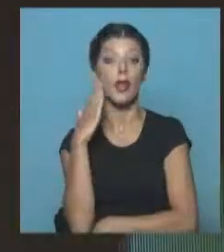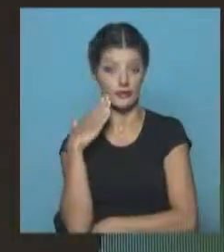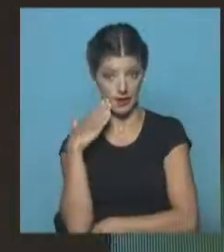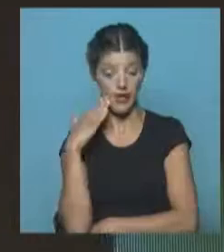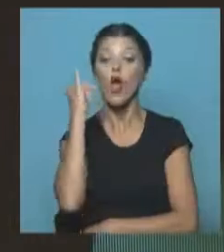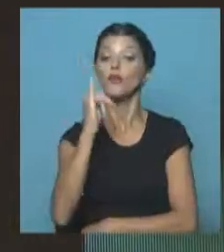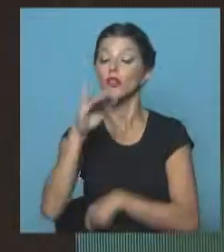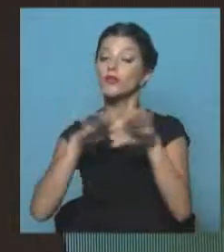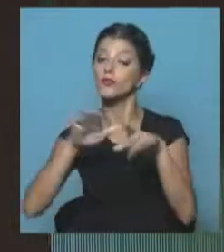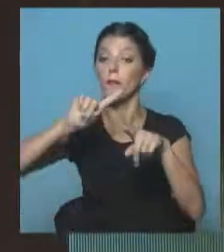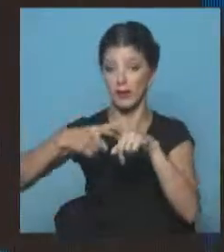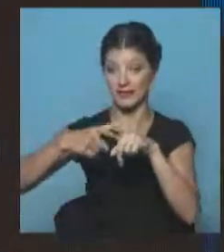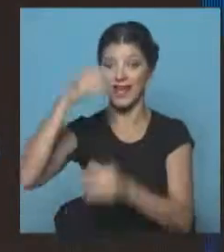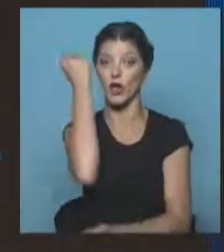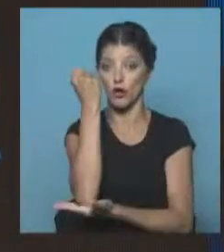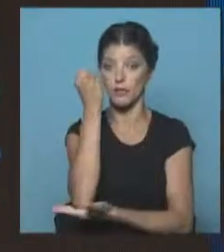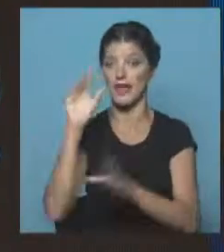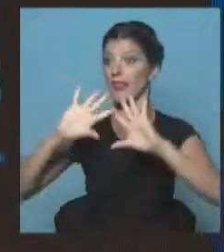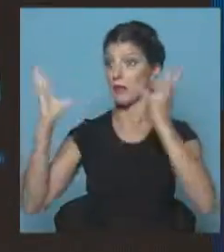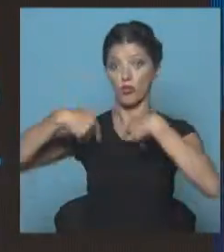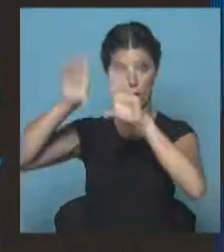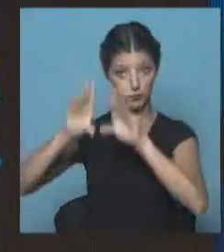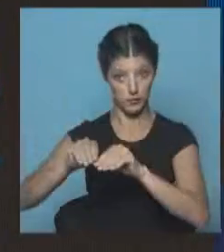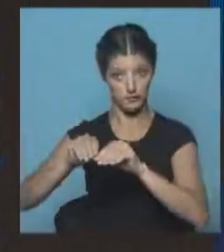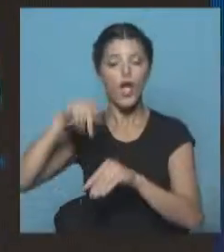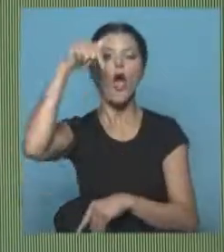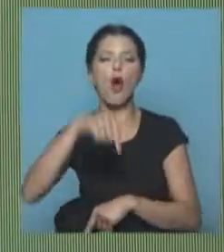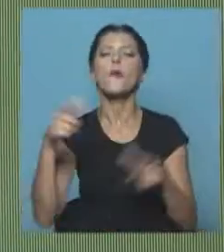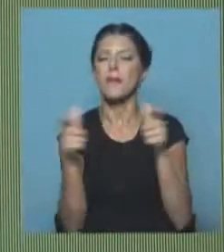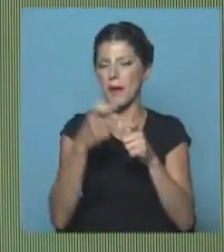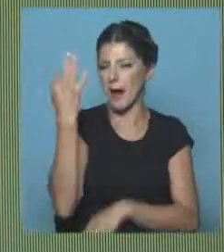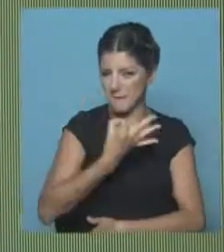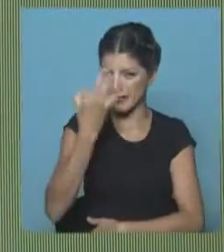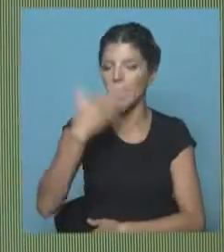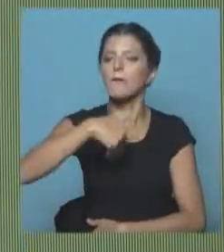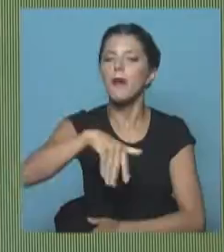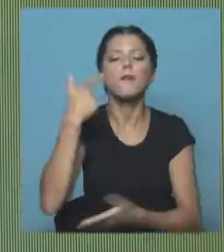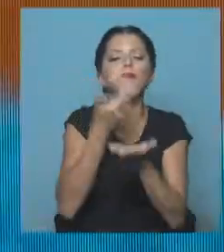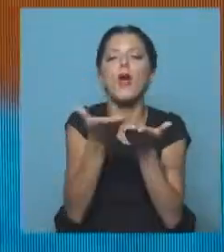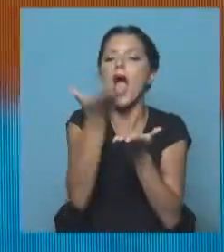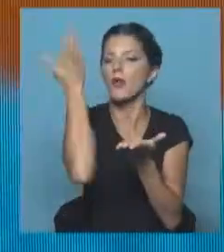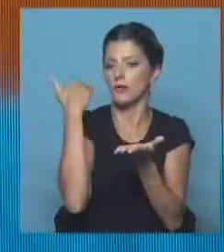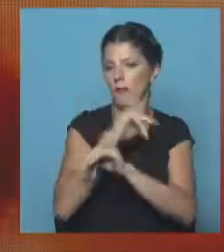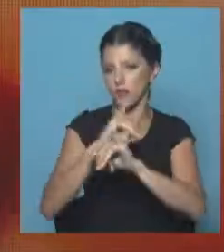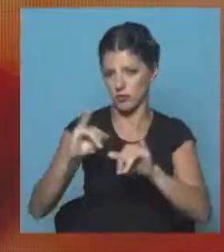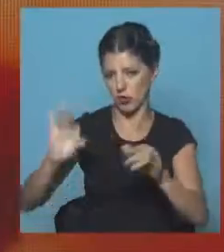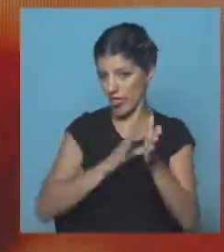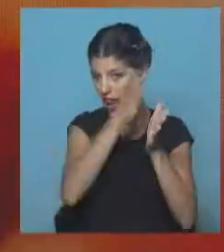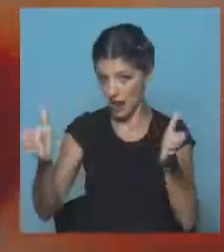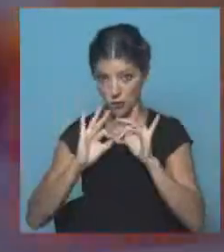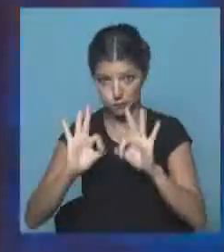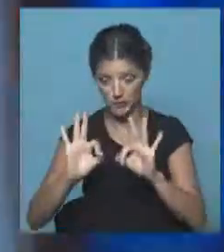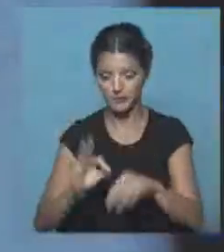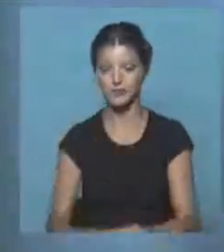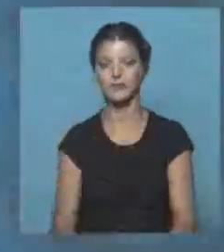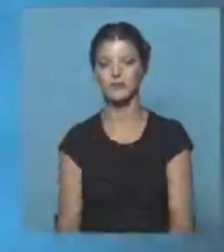la realidad política y económica internacional, esta vez con un programa especial en donde vamos a repasar algunos de los hechos del año. Una